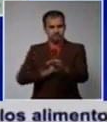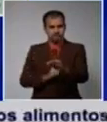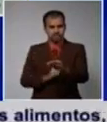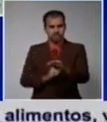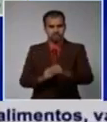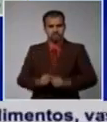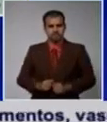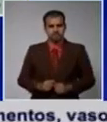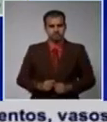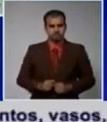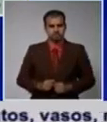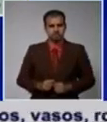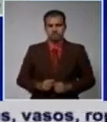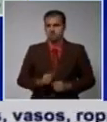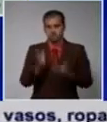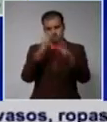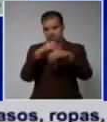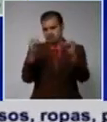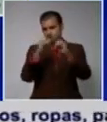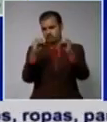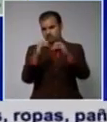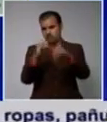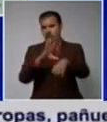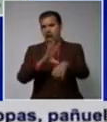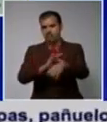no se confirman casos en el día de ayer.